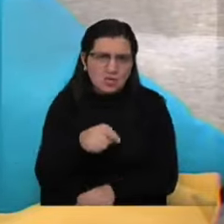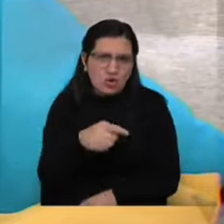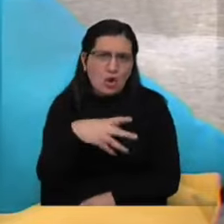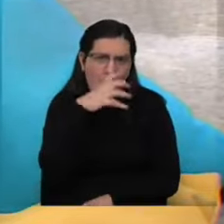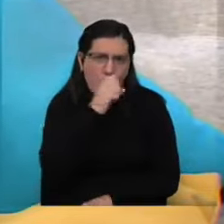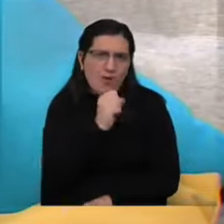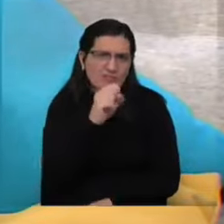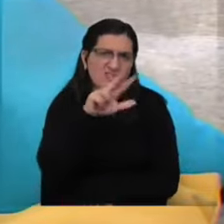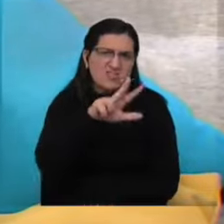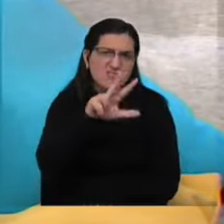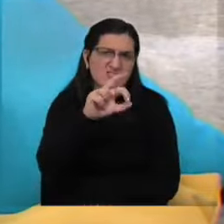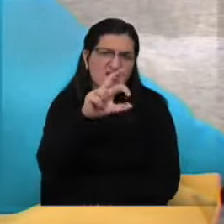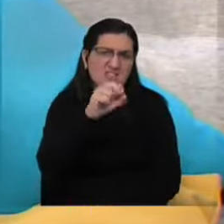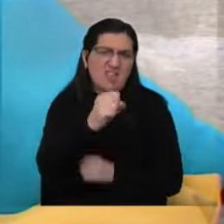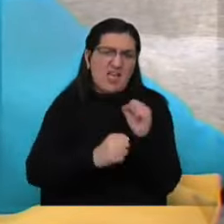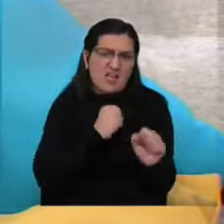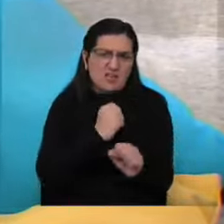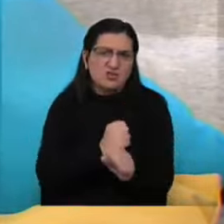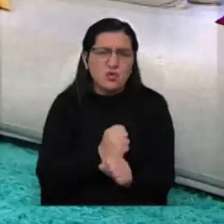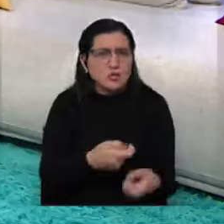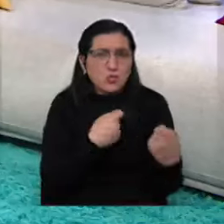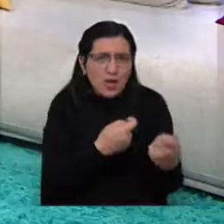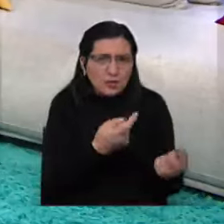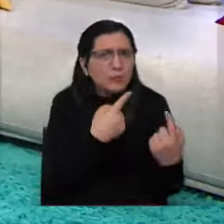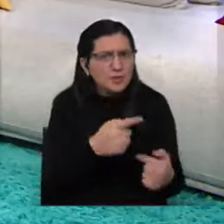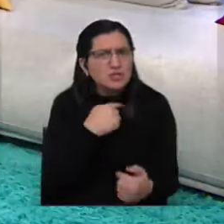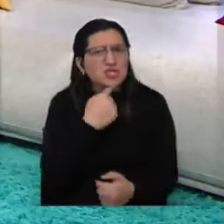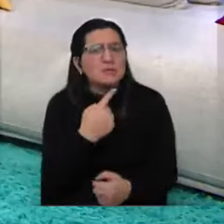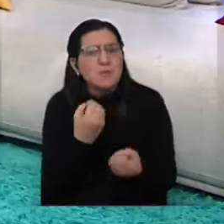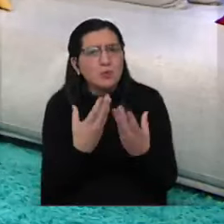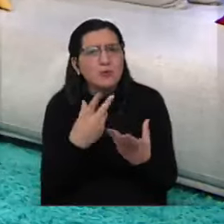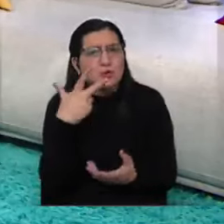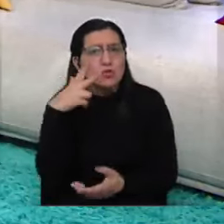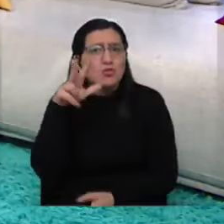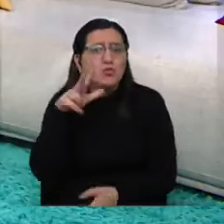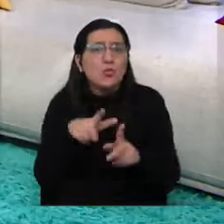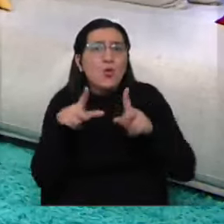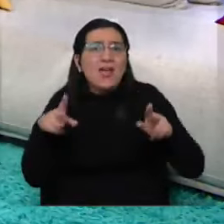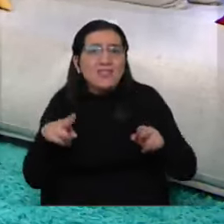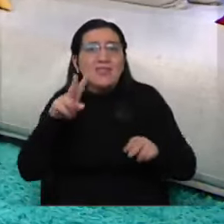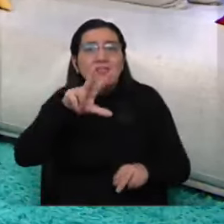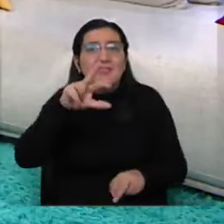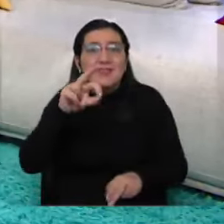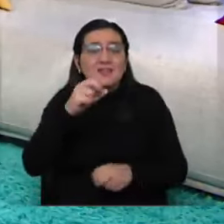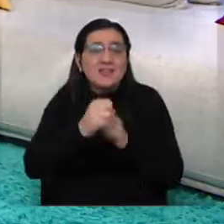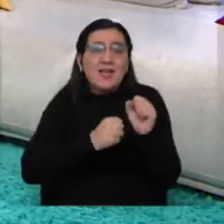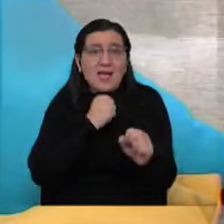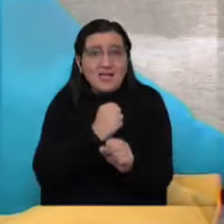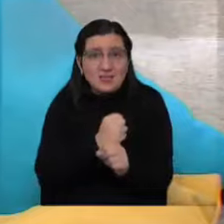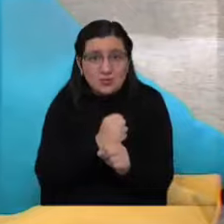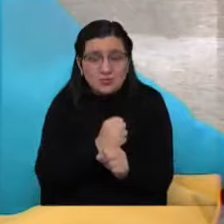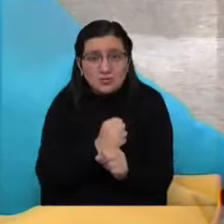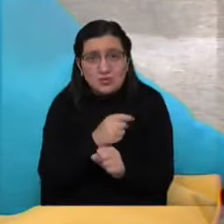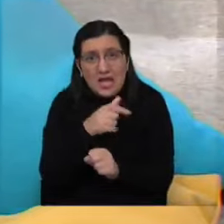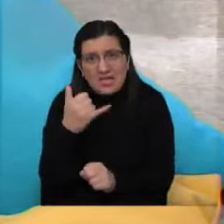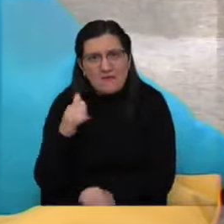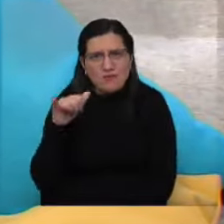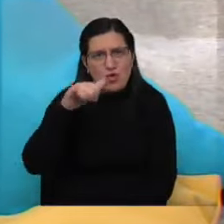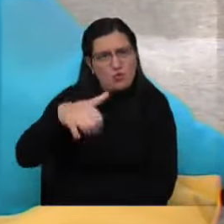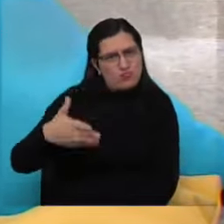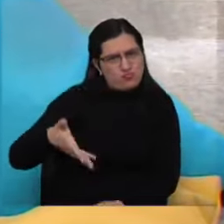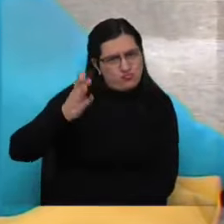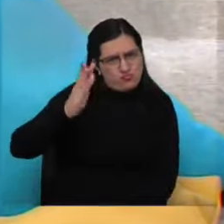gasto de que lo vamos a sostener de acá a 30 años Lo cierto es que estamos en el 2024 y no tenemos aviones